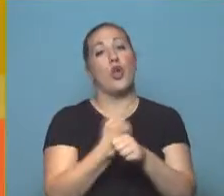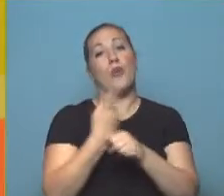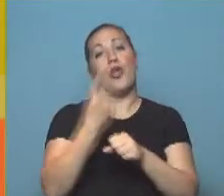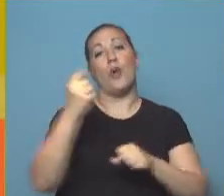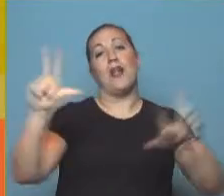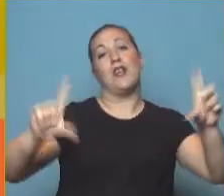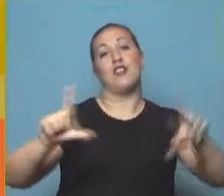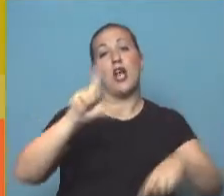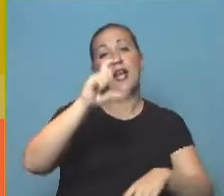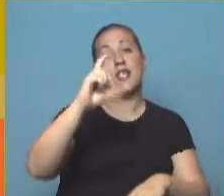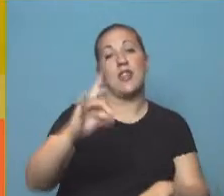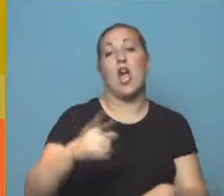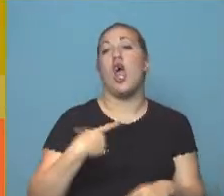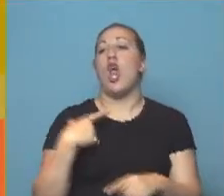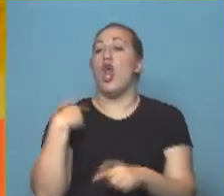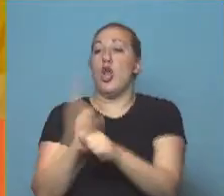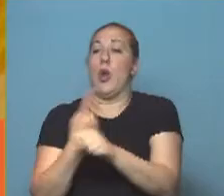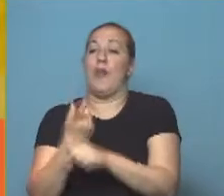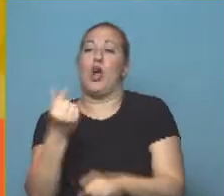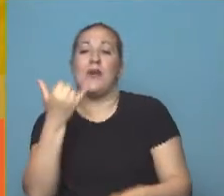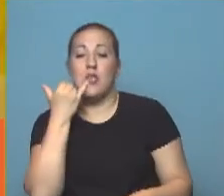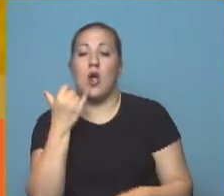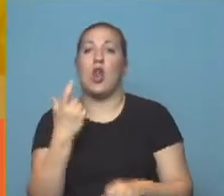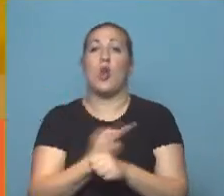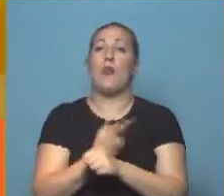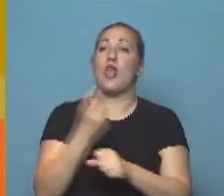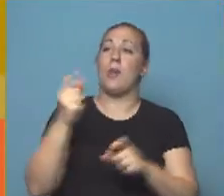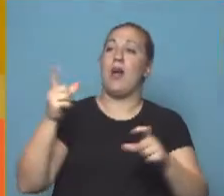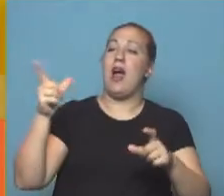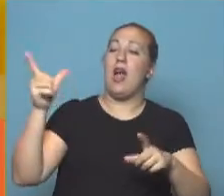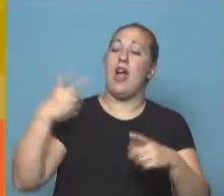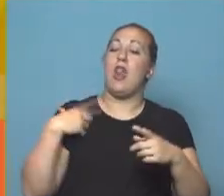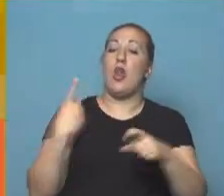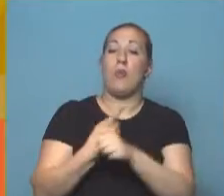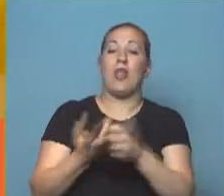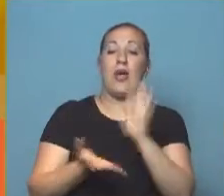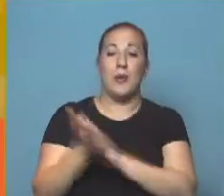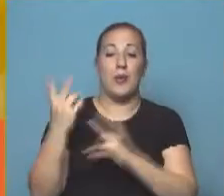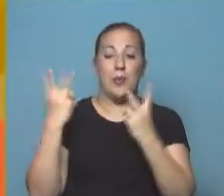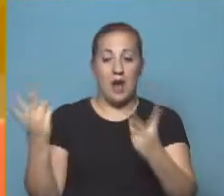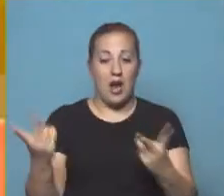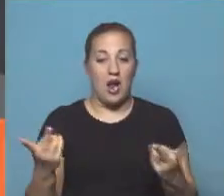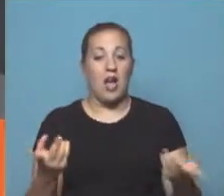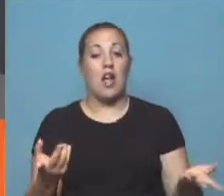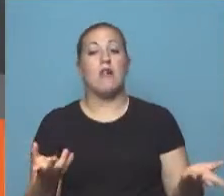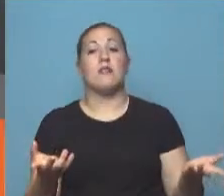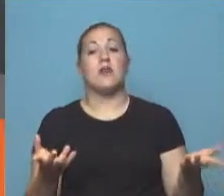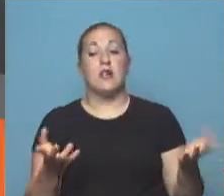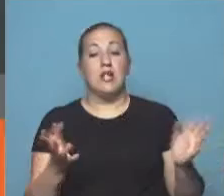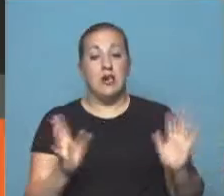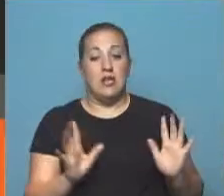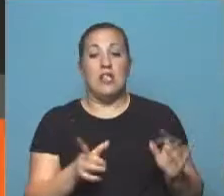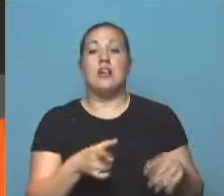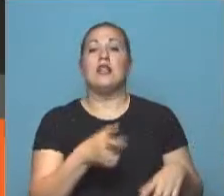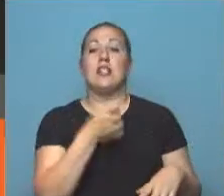un celular o a irnos de viaje. Eso me parece que los televidentes se deben estar dando cuenta. A costa de la pobreza de otros, que un grupo lo hiciera, seguro. Sí.